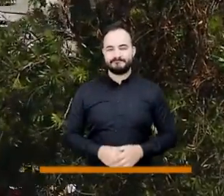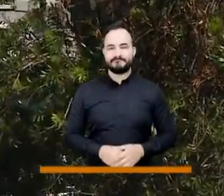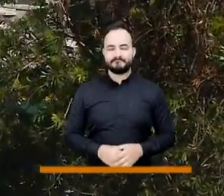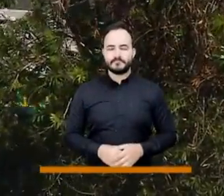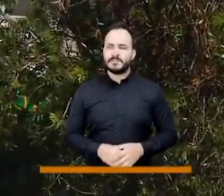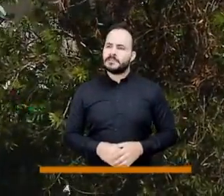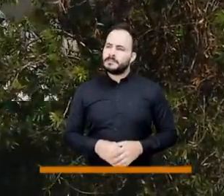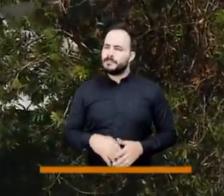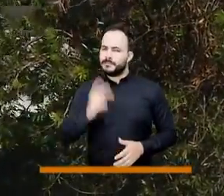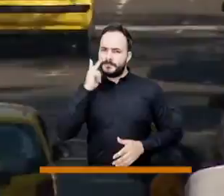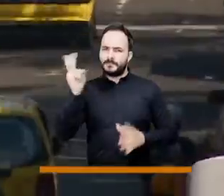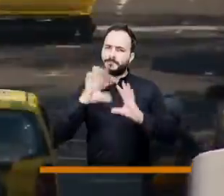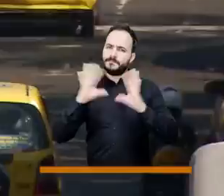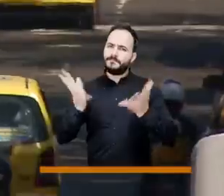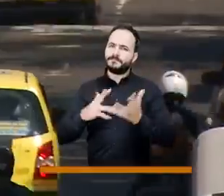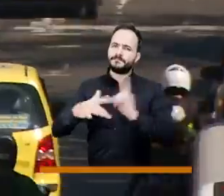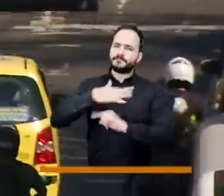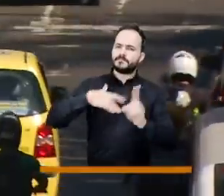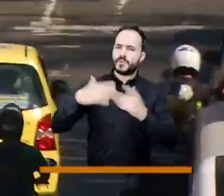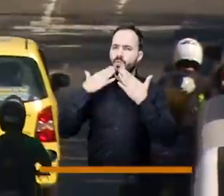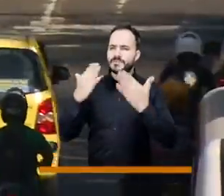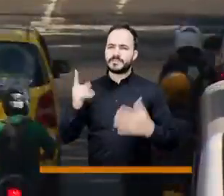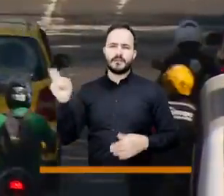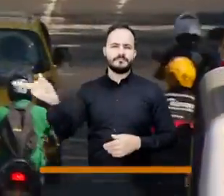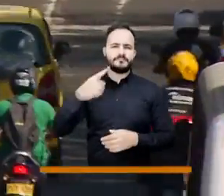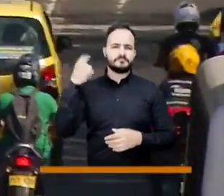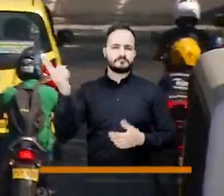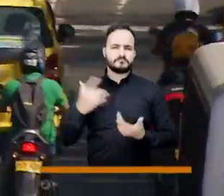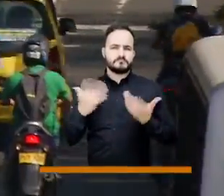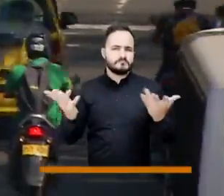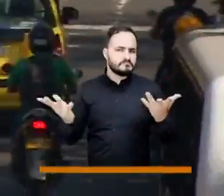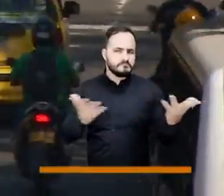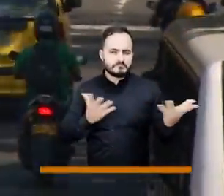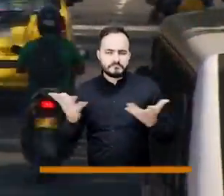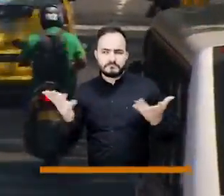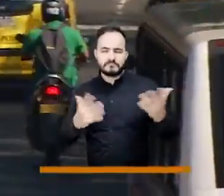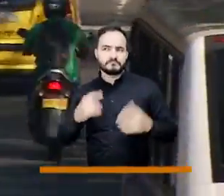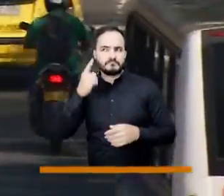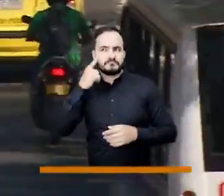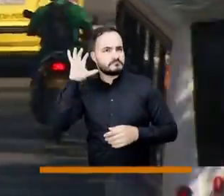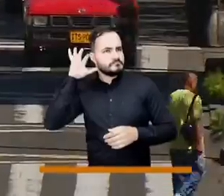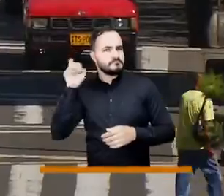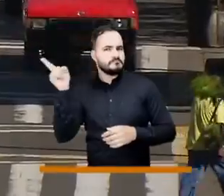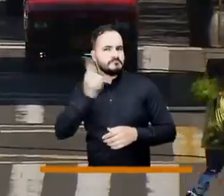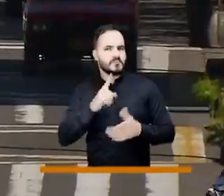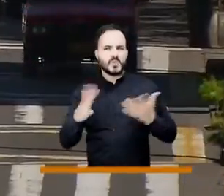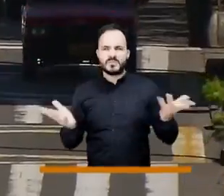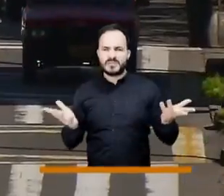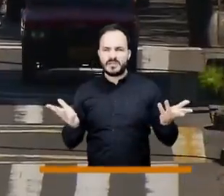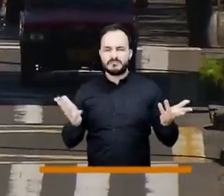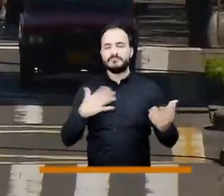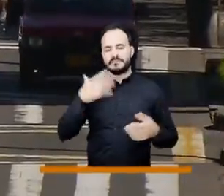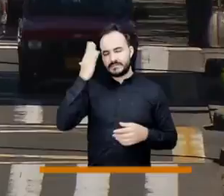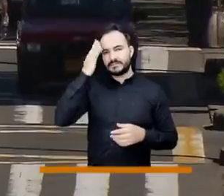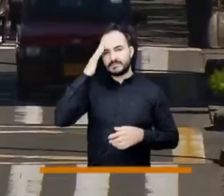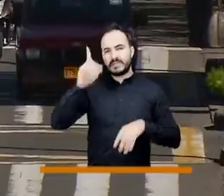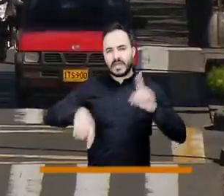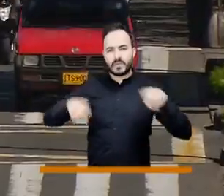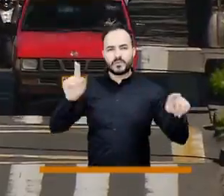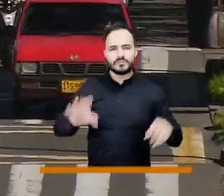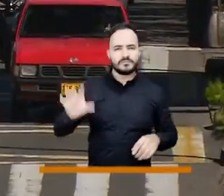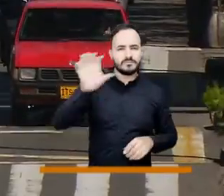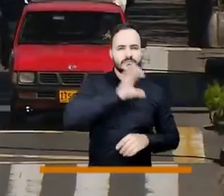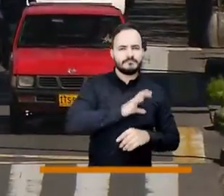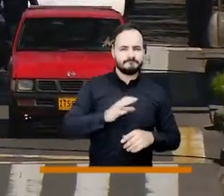se está moviendo el mundo en ese sentido? ¿Qué está pasando en el resto del planeta? Porque sabemos que hay países que